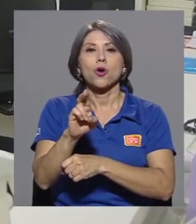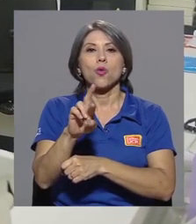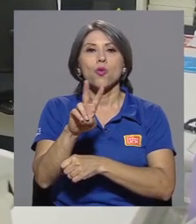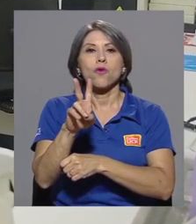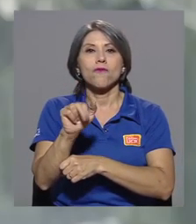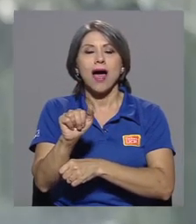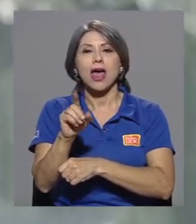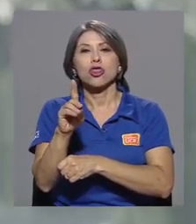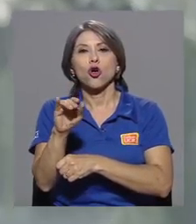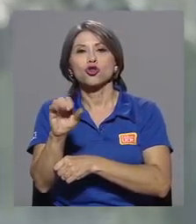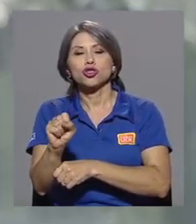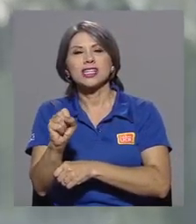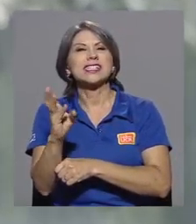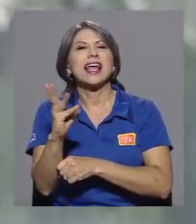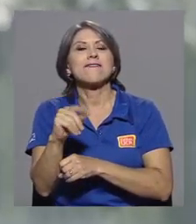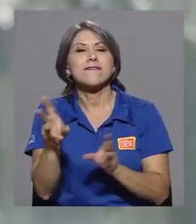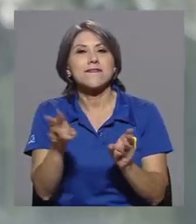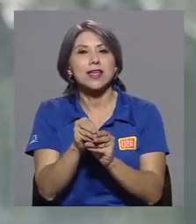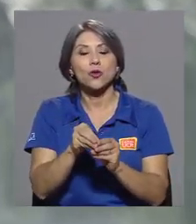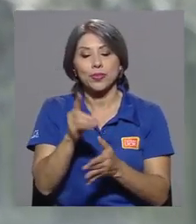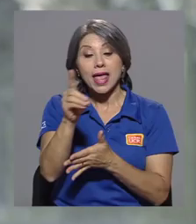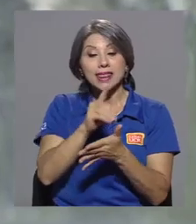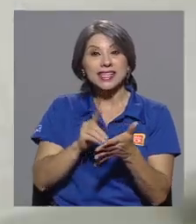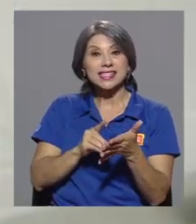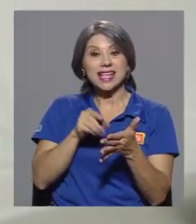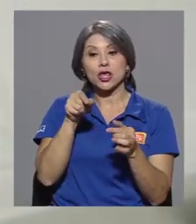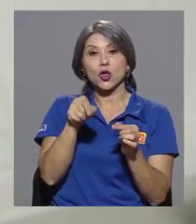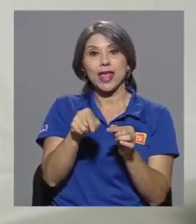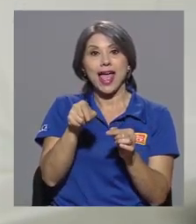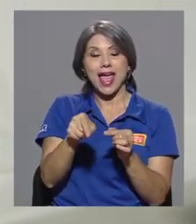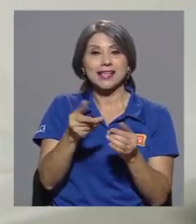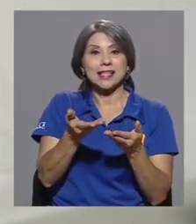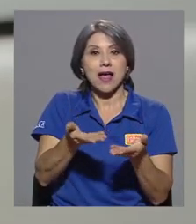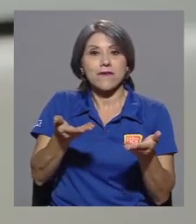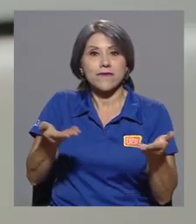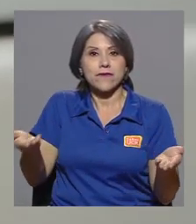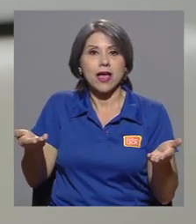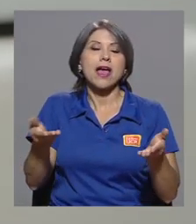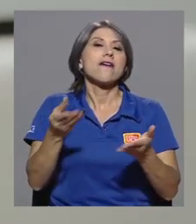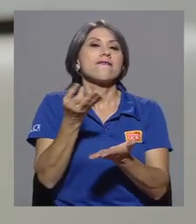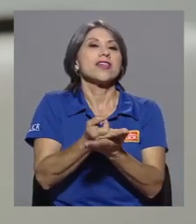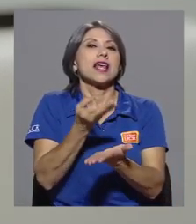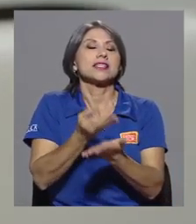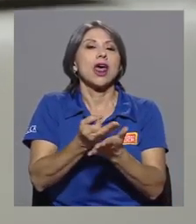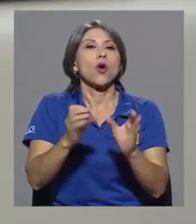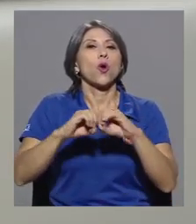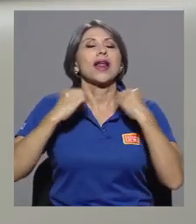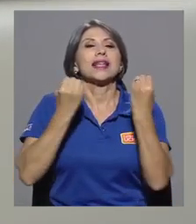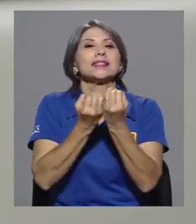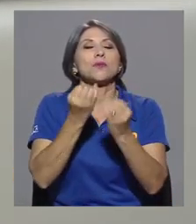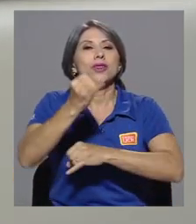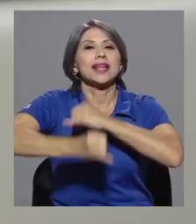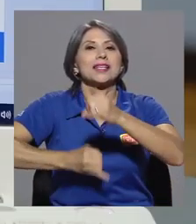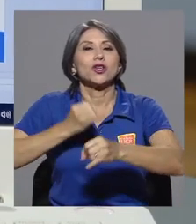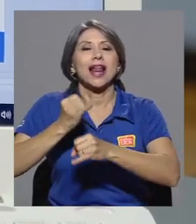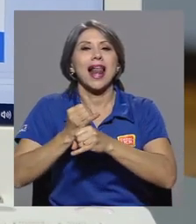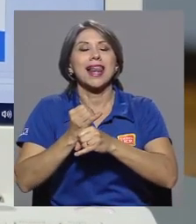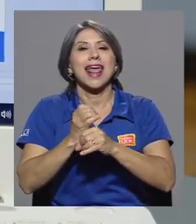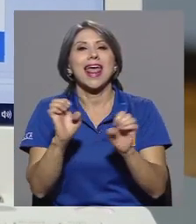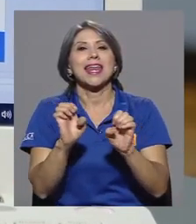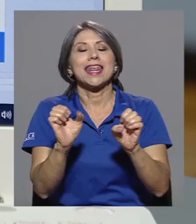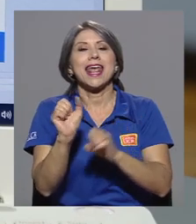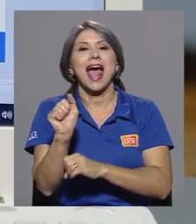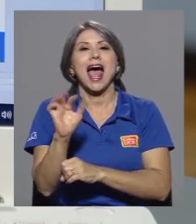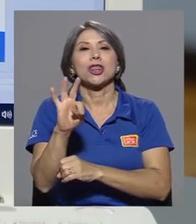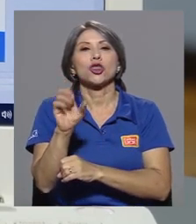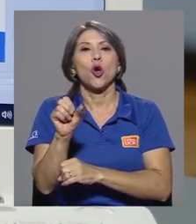dosis-efecto. El diseño de la curva fue financiado por el Organismo Internacional de Energía Atómica a través de equipo